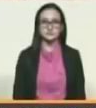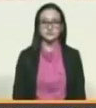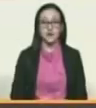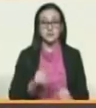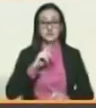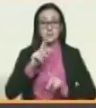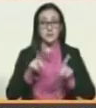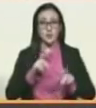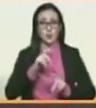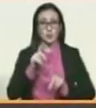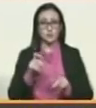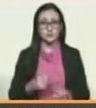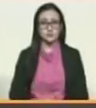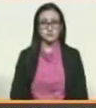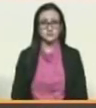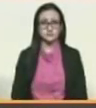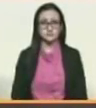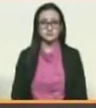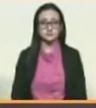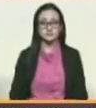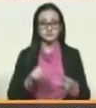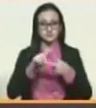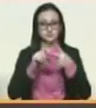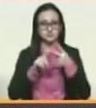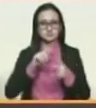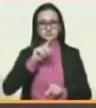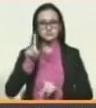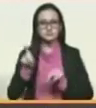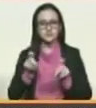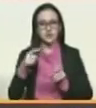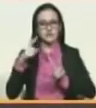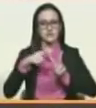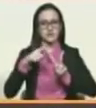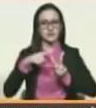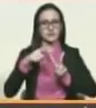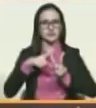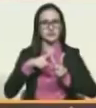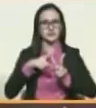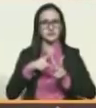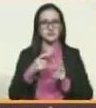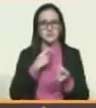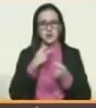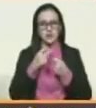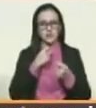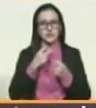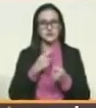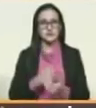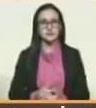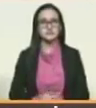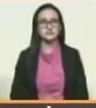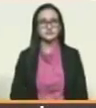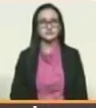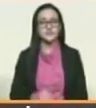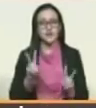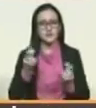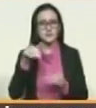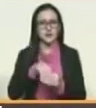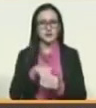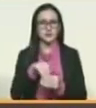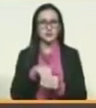Sí. Muy buenas tardes. Bueno, dos preguntas, ¿no? En relación, obviamente, al tema electoral concatenado a lo que está